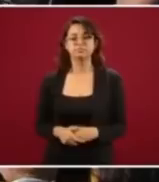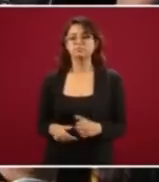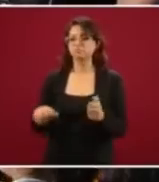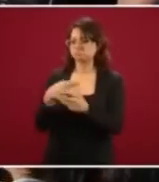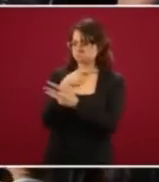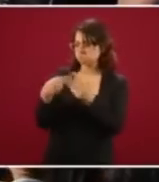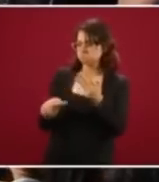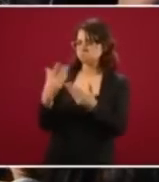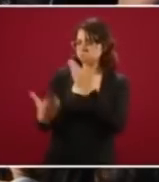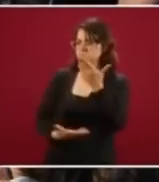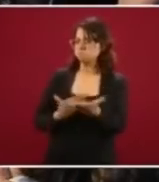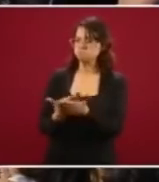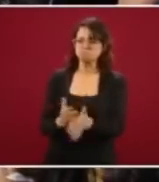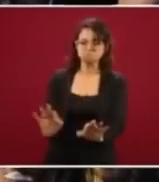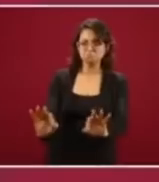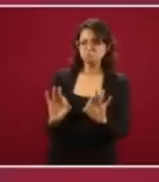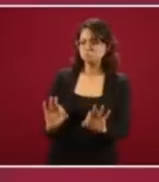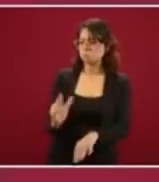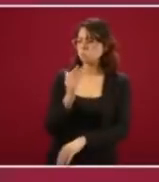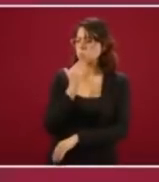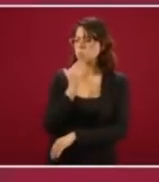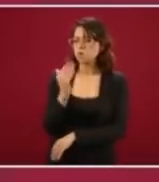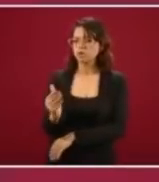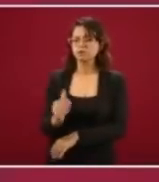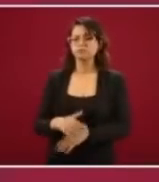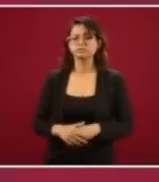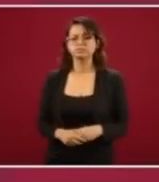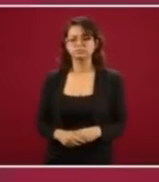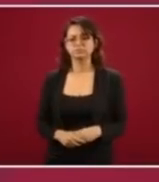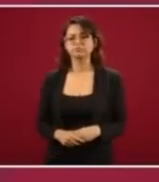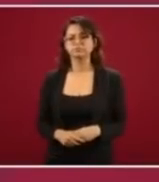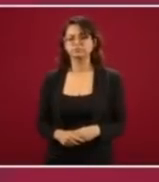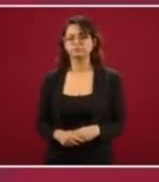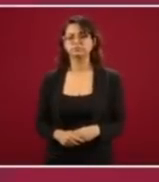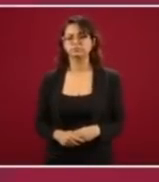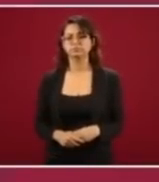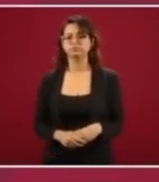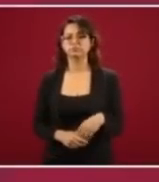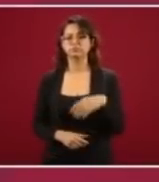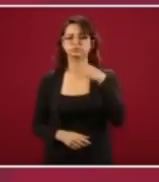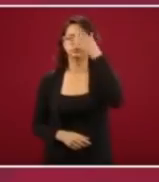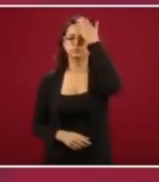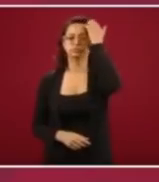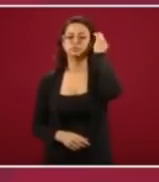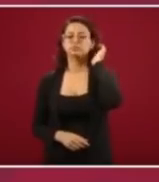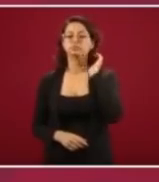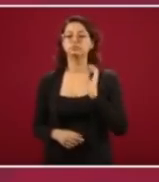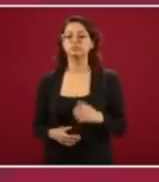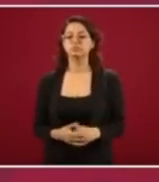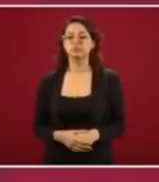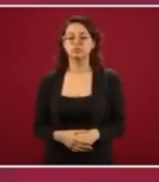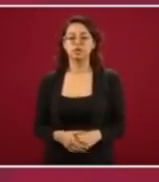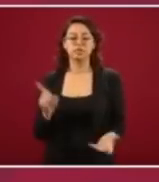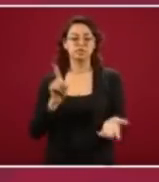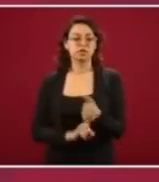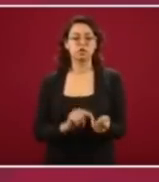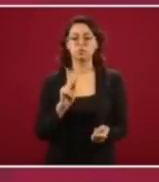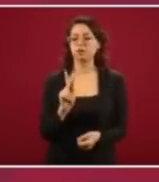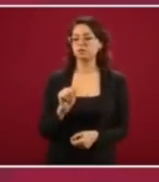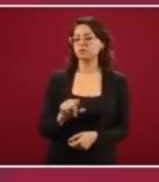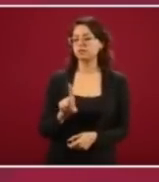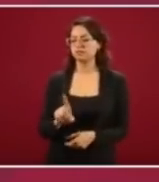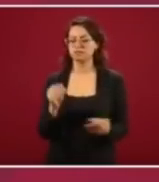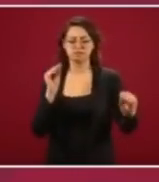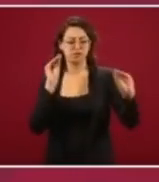tres propuestas y tienen que ver con nuestro plan de desarrollo y es lo